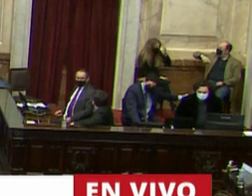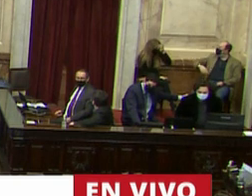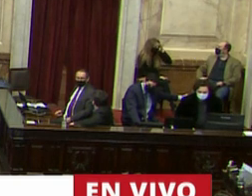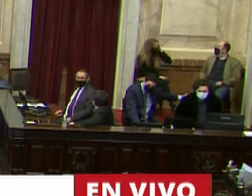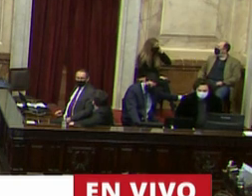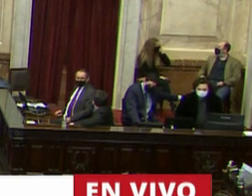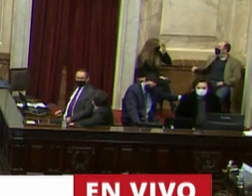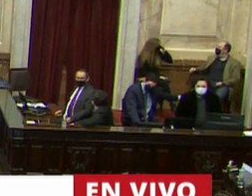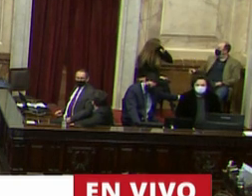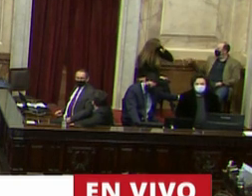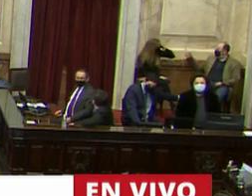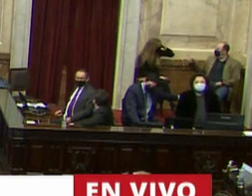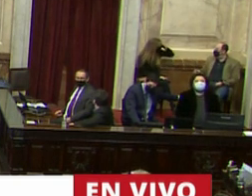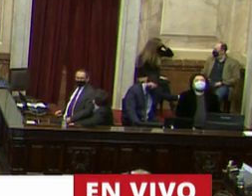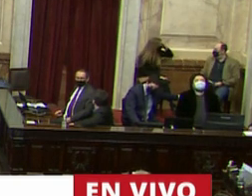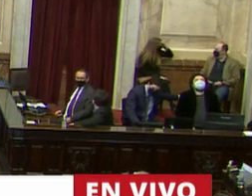B